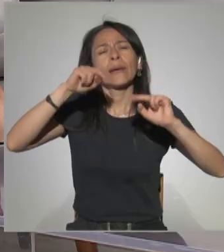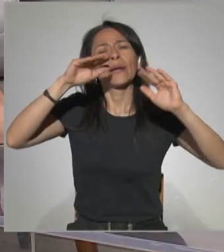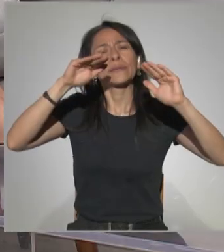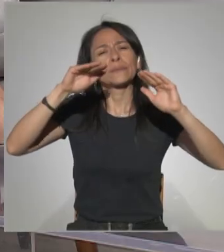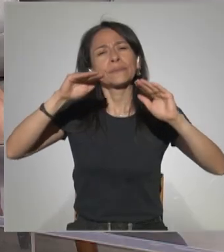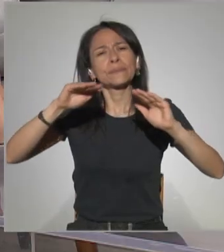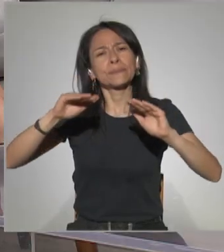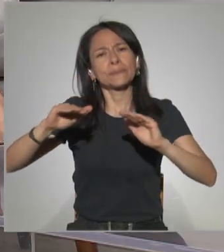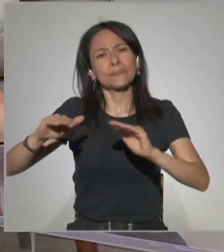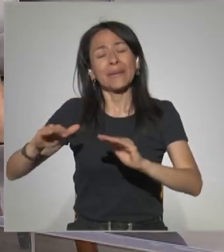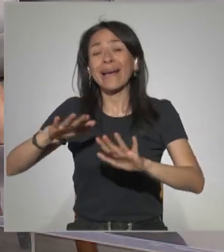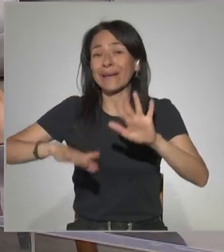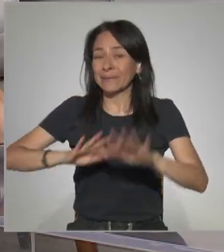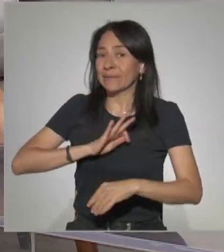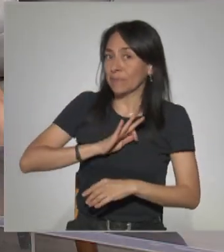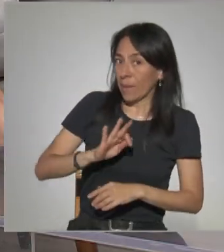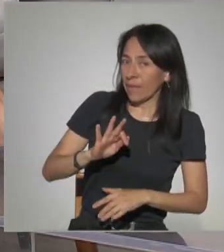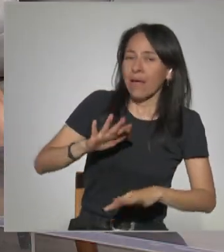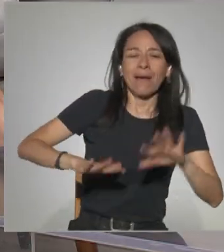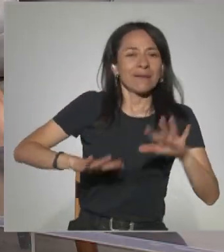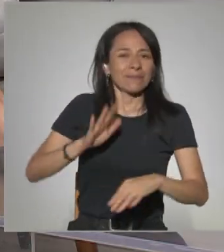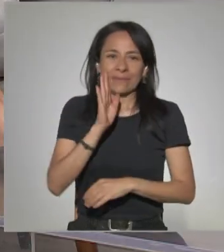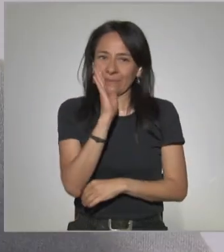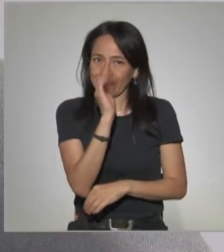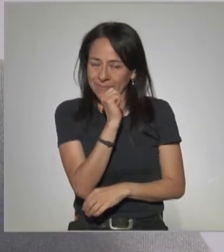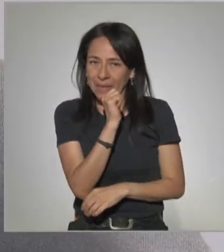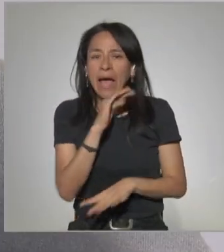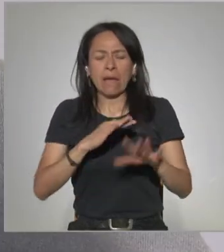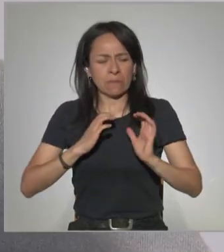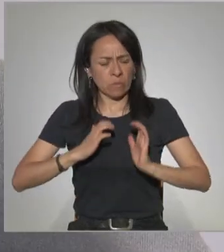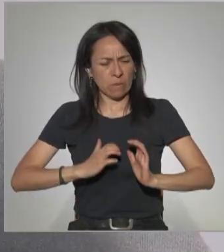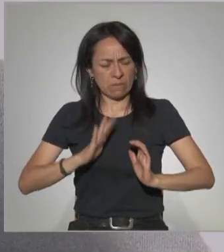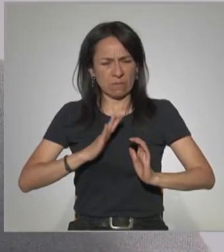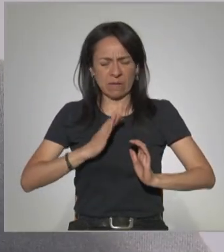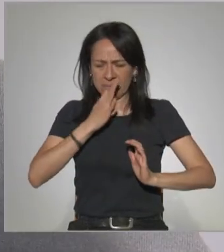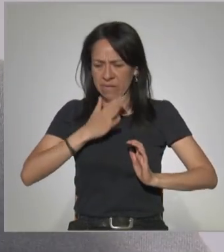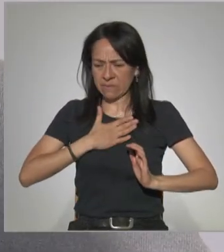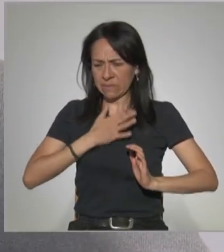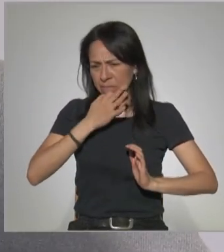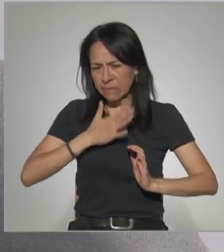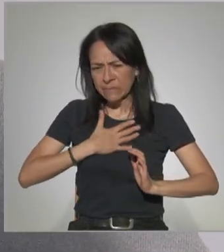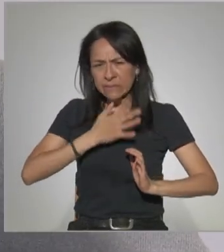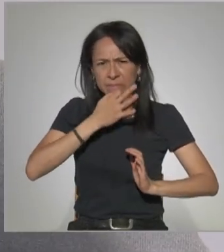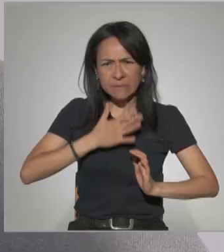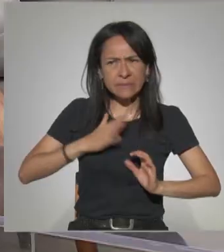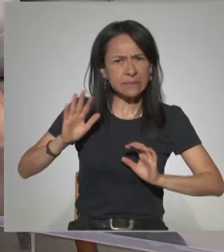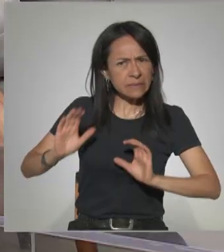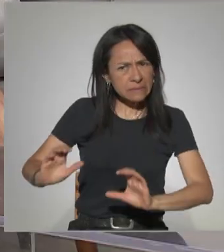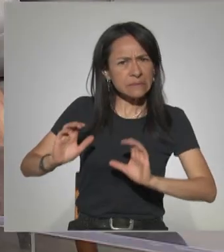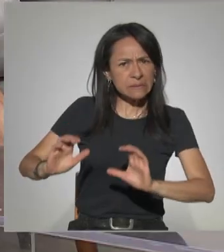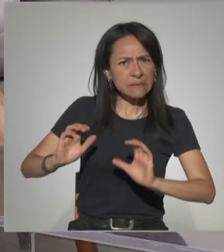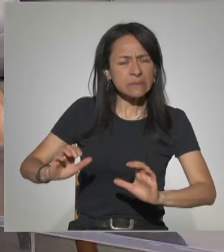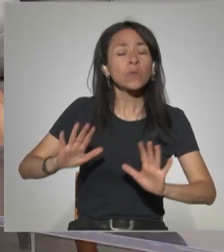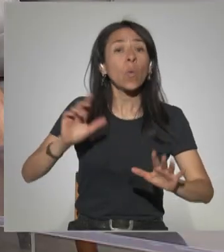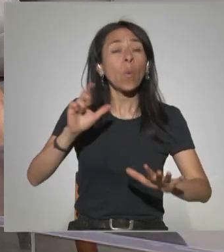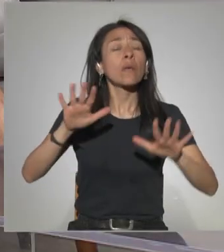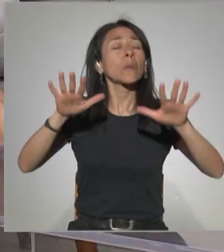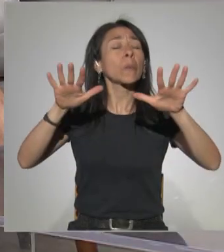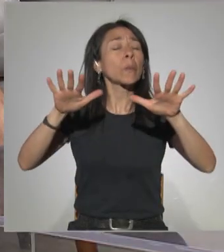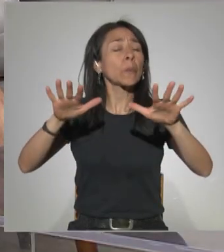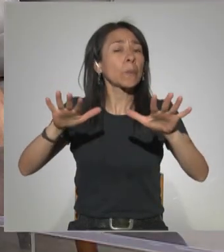está diciendo, hay alertas cuando no las hay. Y entonces el cortisol baja y se secreta